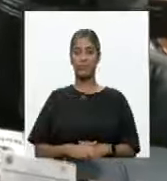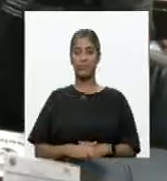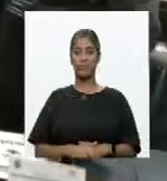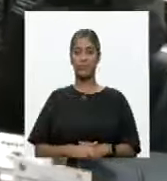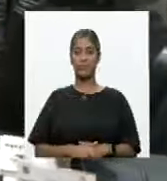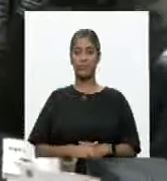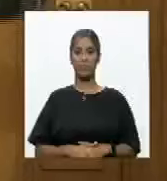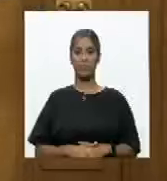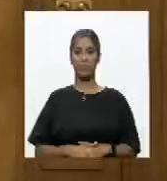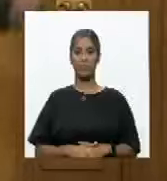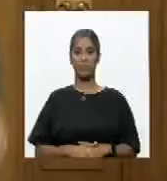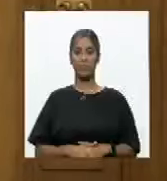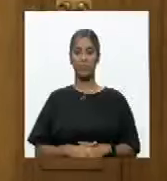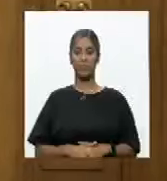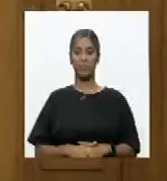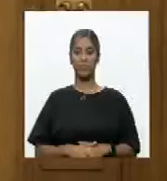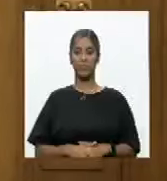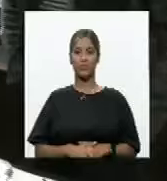¡Vámonos, Pabocono!